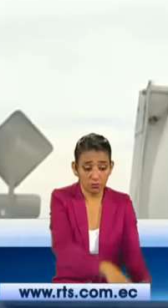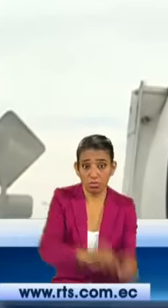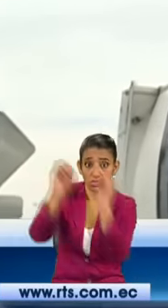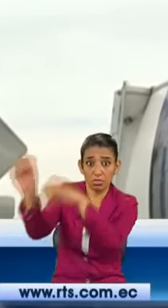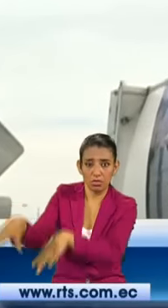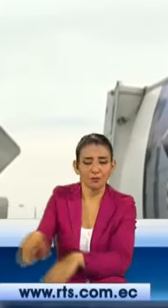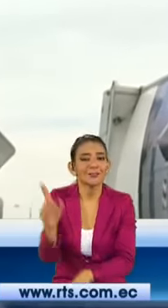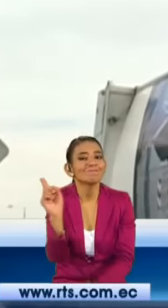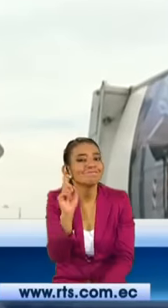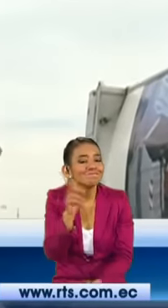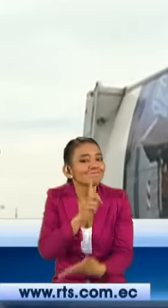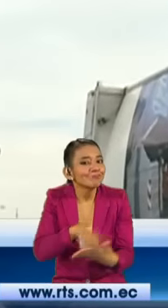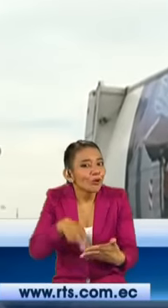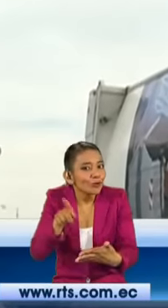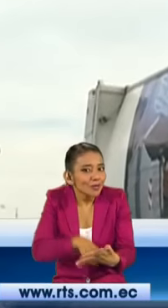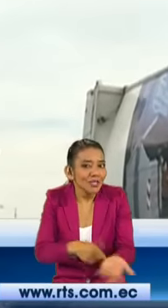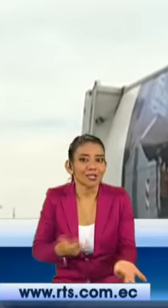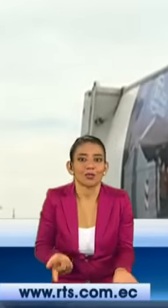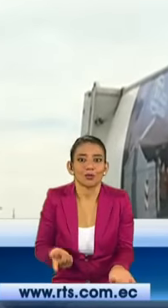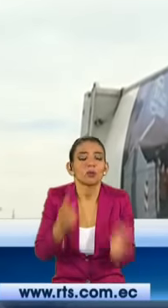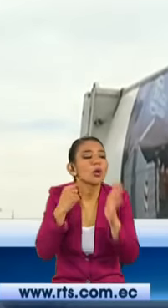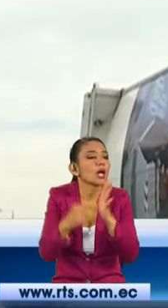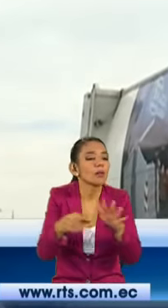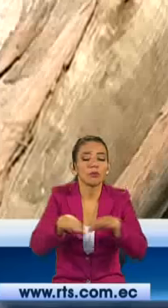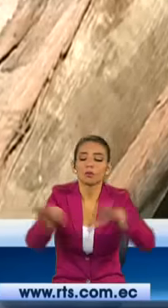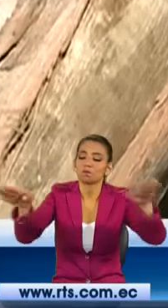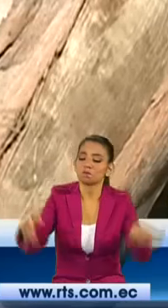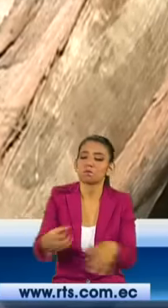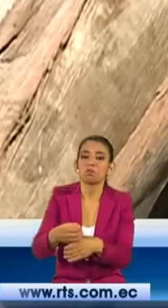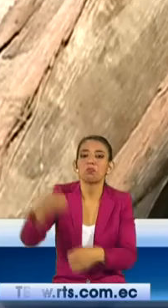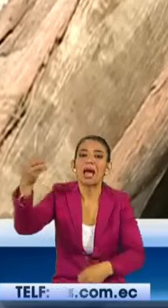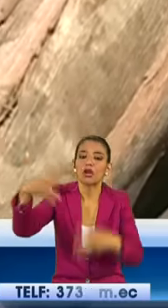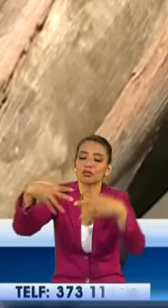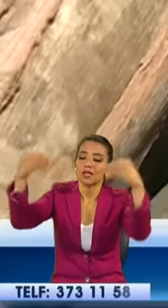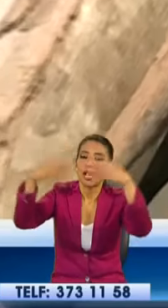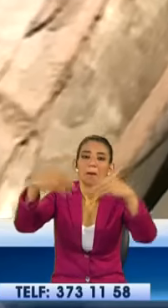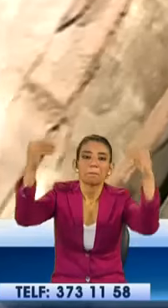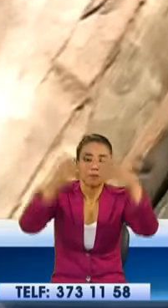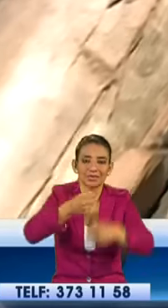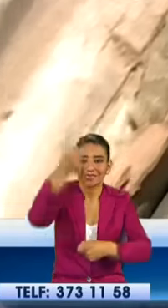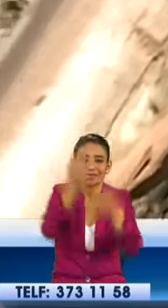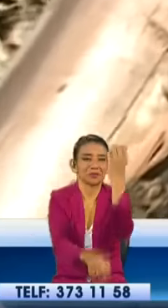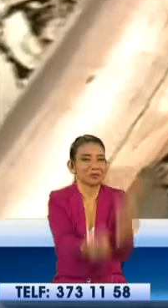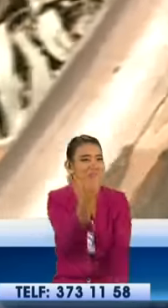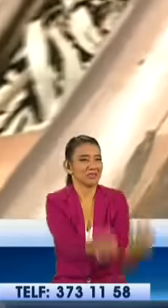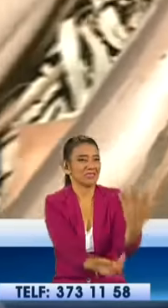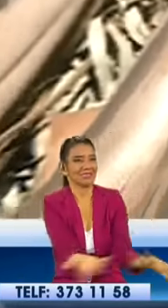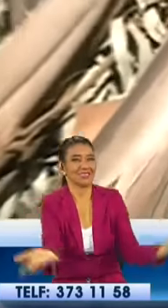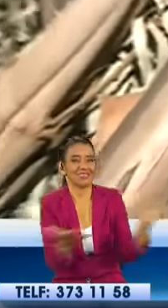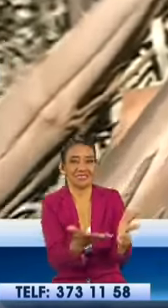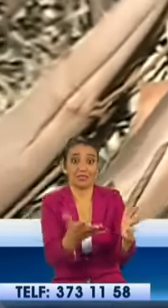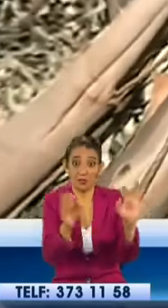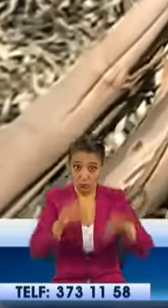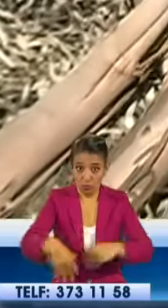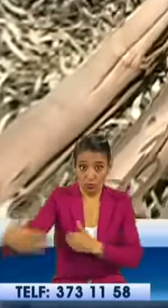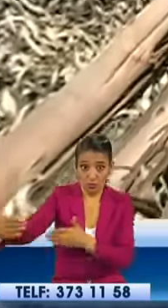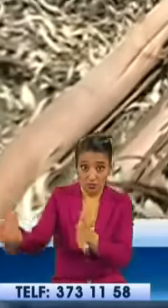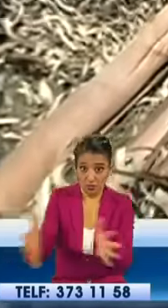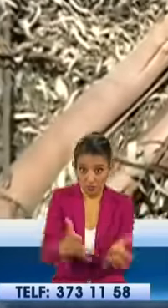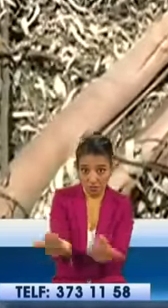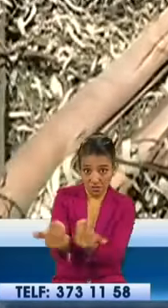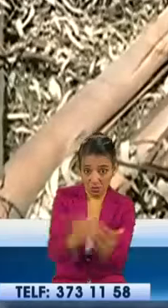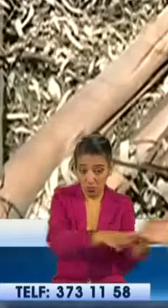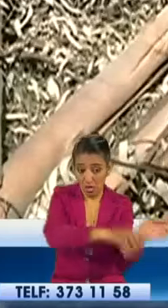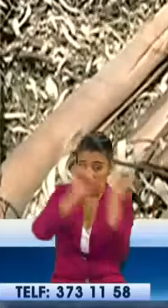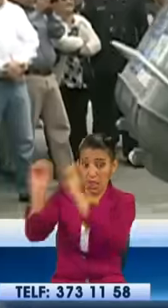caseros. Esto quiere decir que las estructuras, los palos, las ramas grandes que se ocupen para adornar a los monigotes no